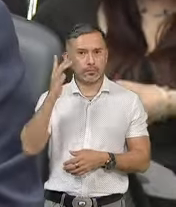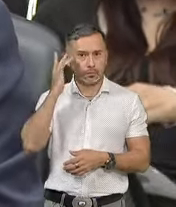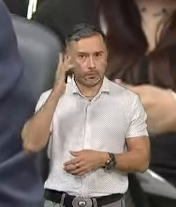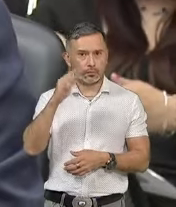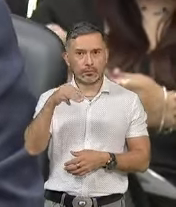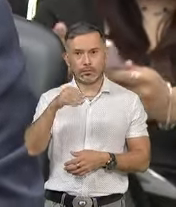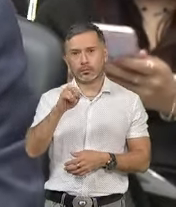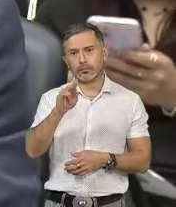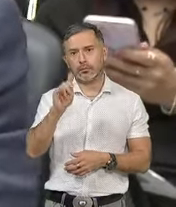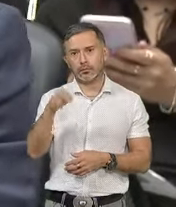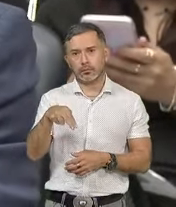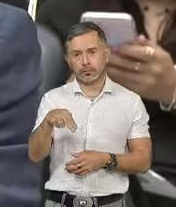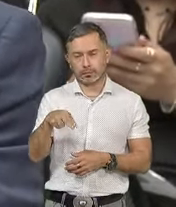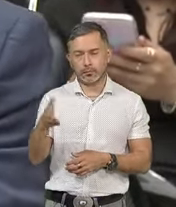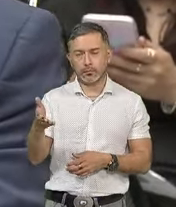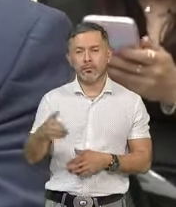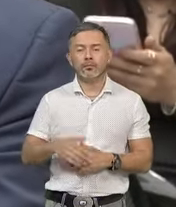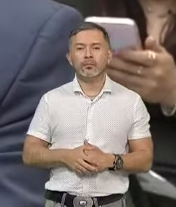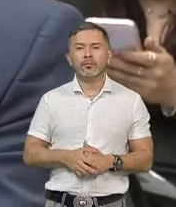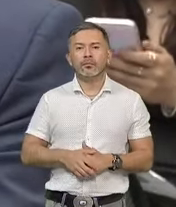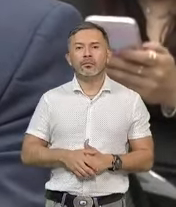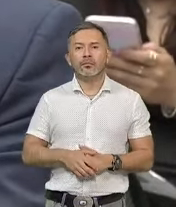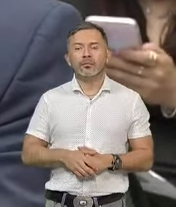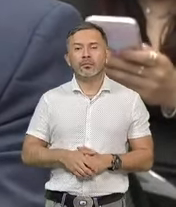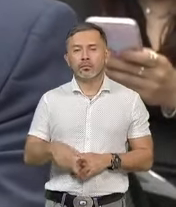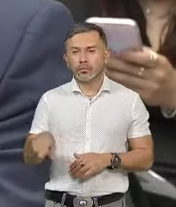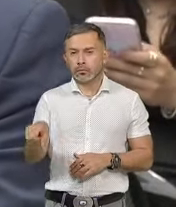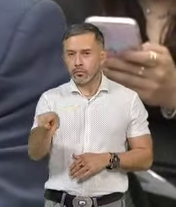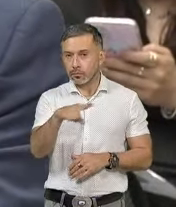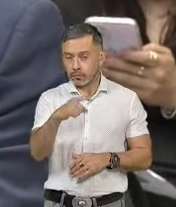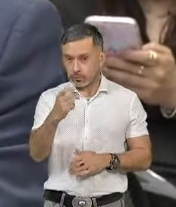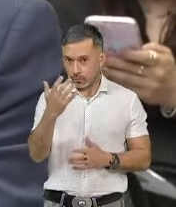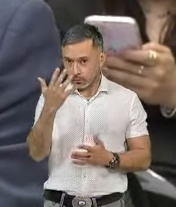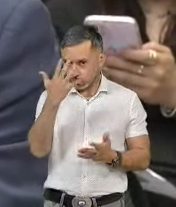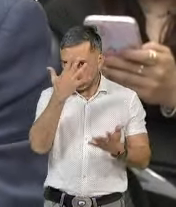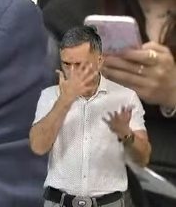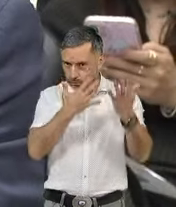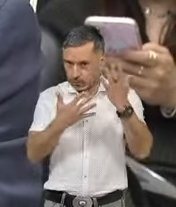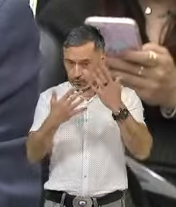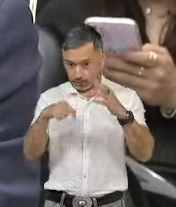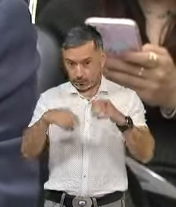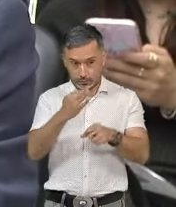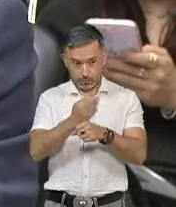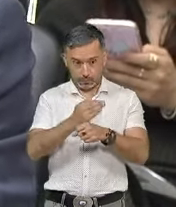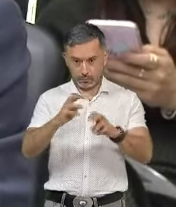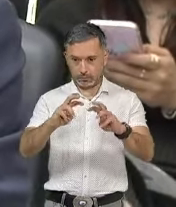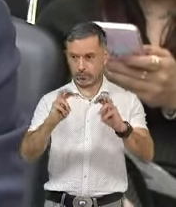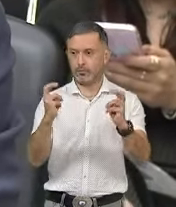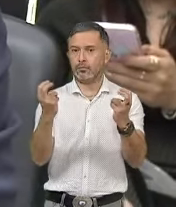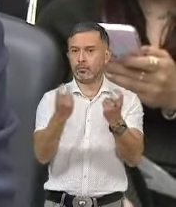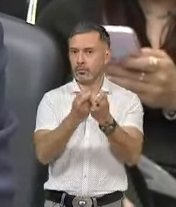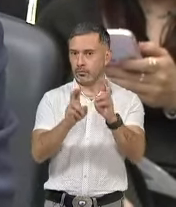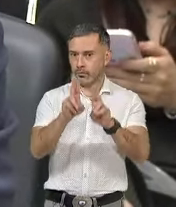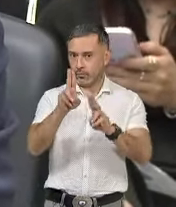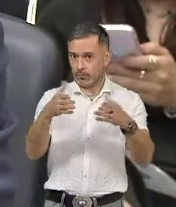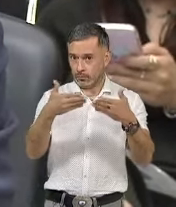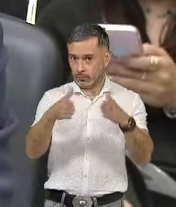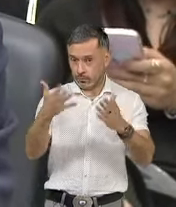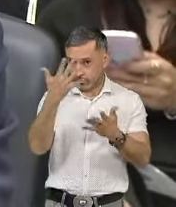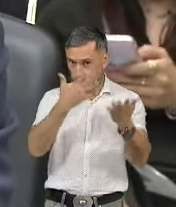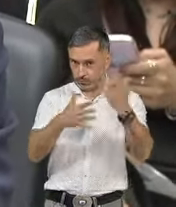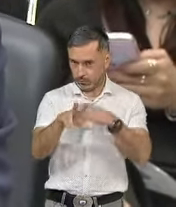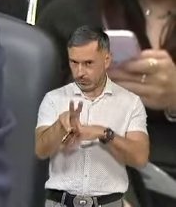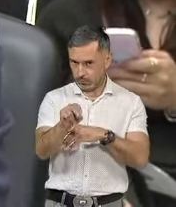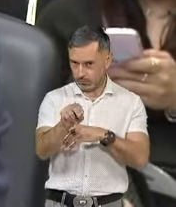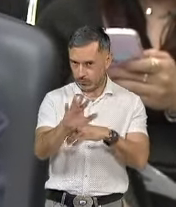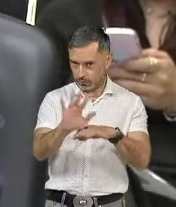Martín no tratemos de confundir en esta herradura de la Democracia